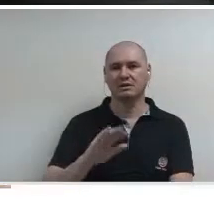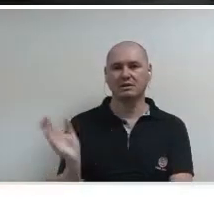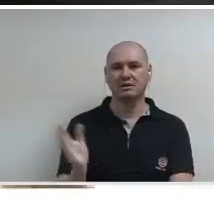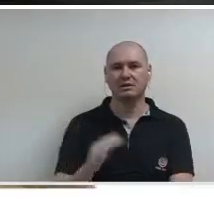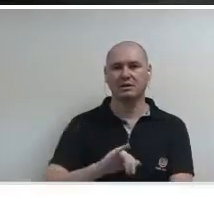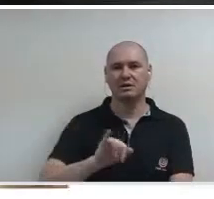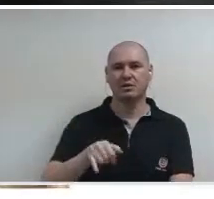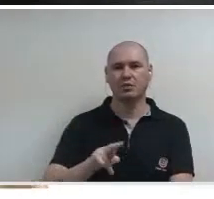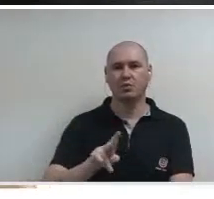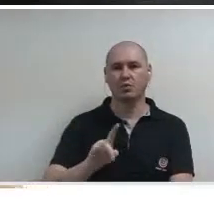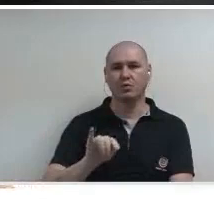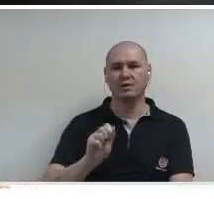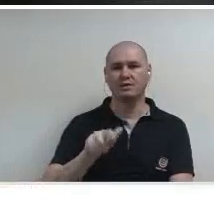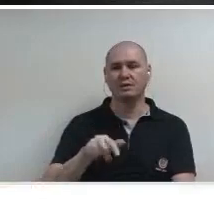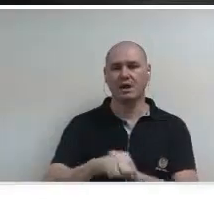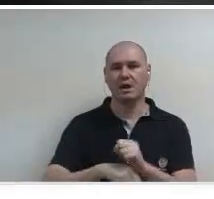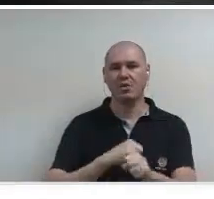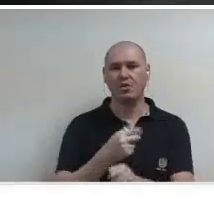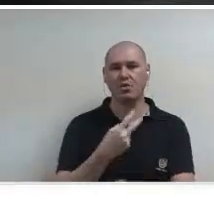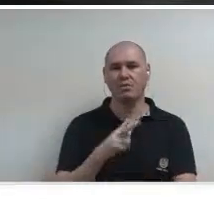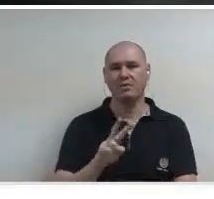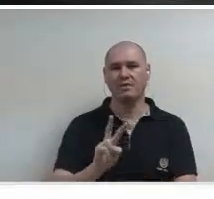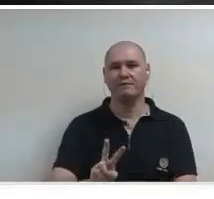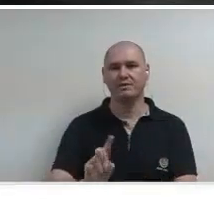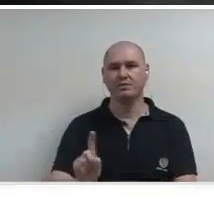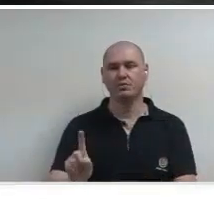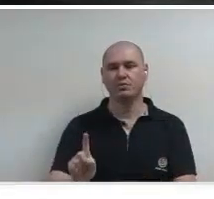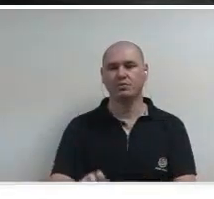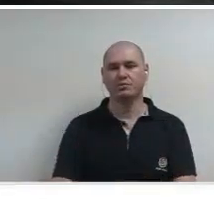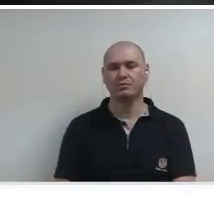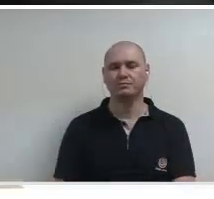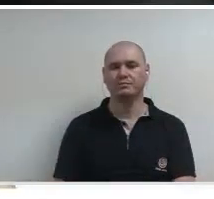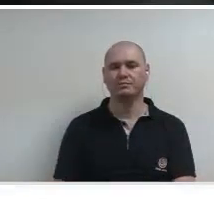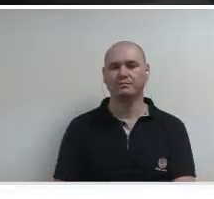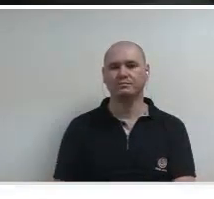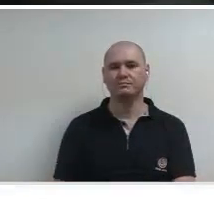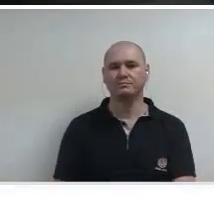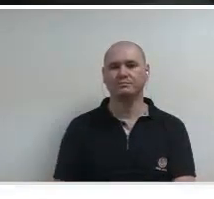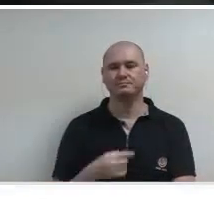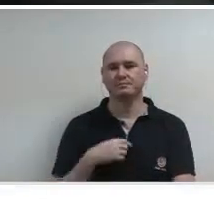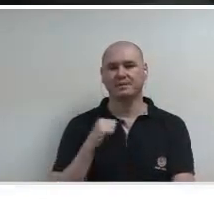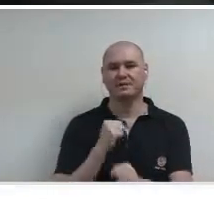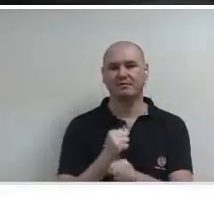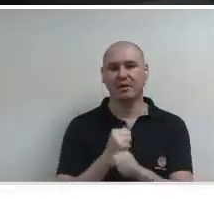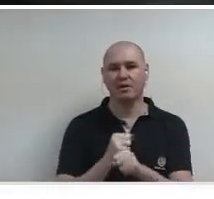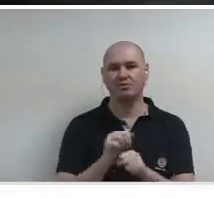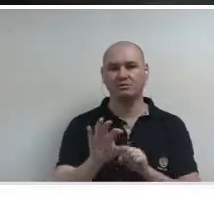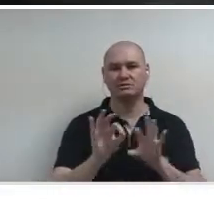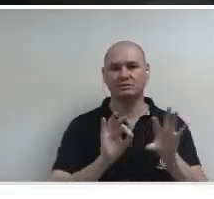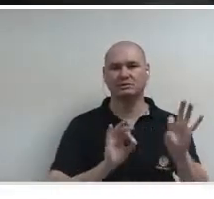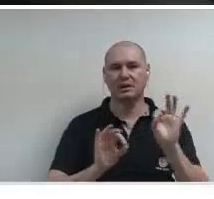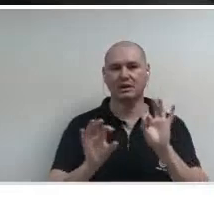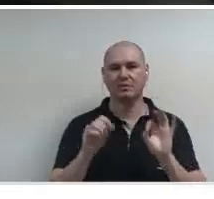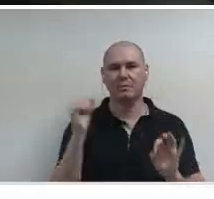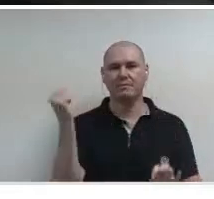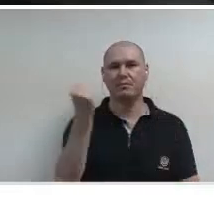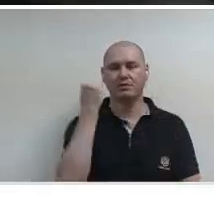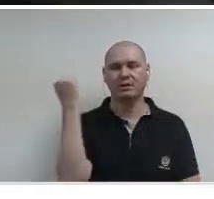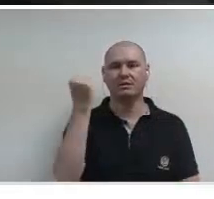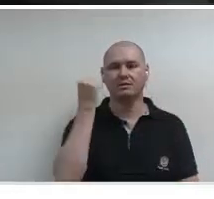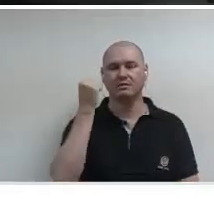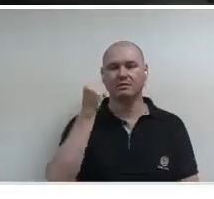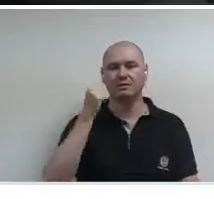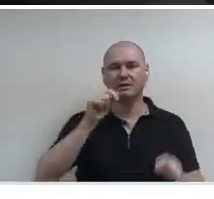pe gaceta judicial 2021 ya bueno primer gaceta judicial con 2021 pe tanto de la